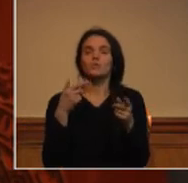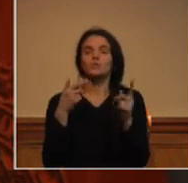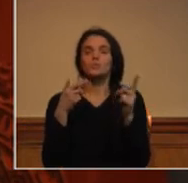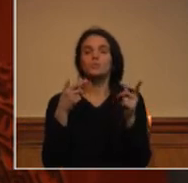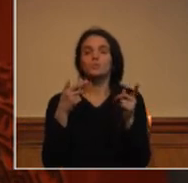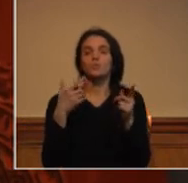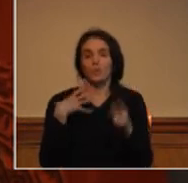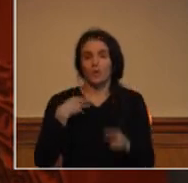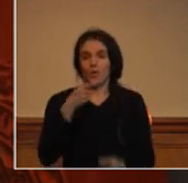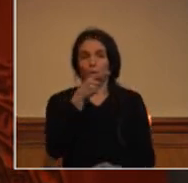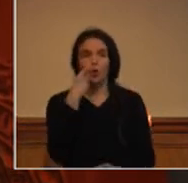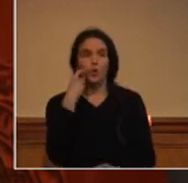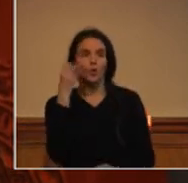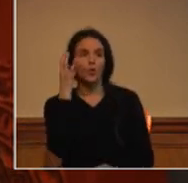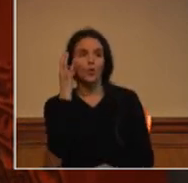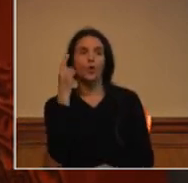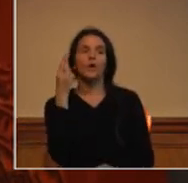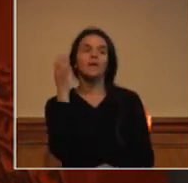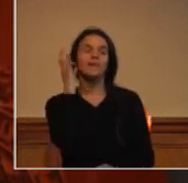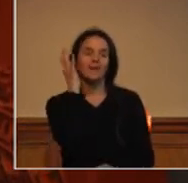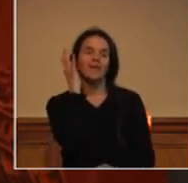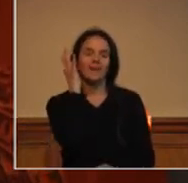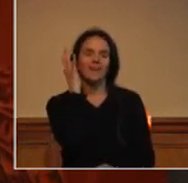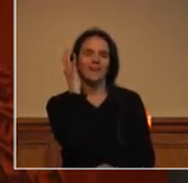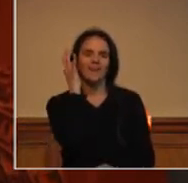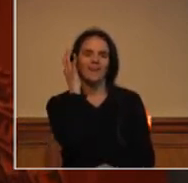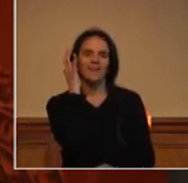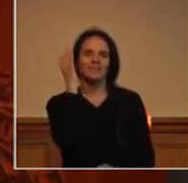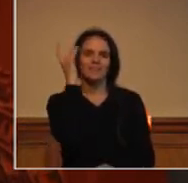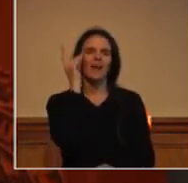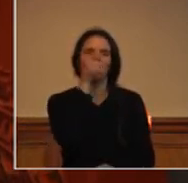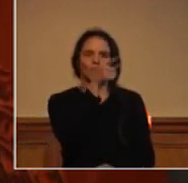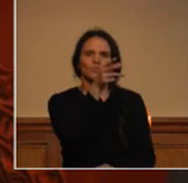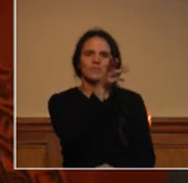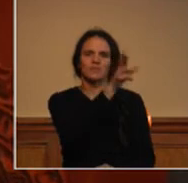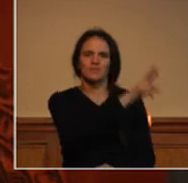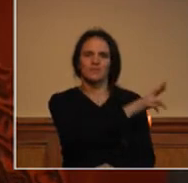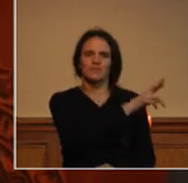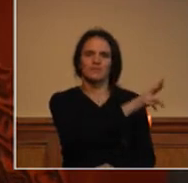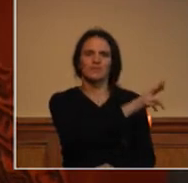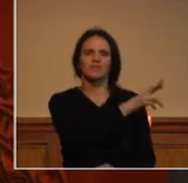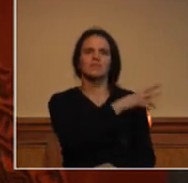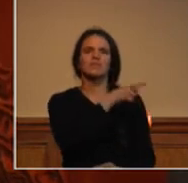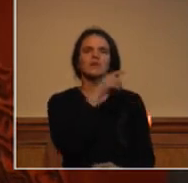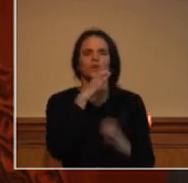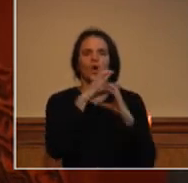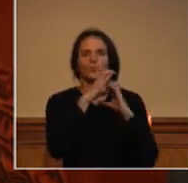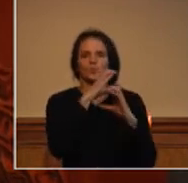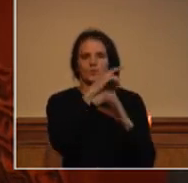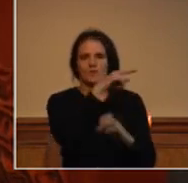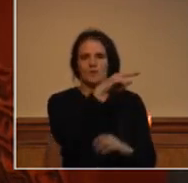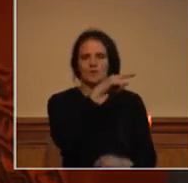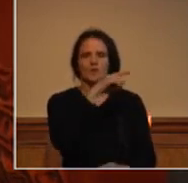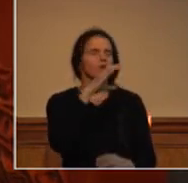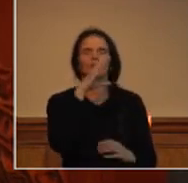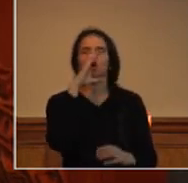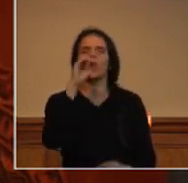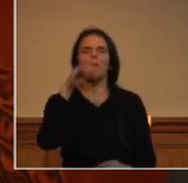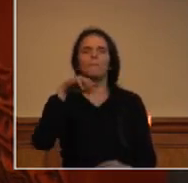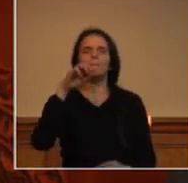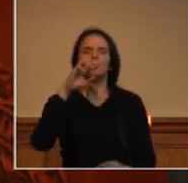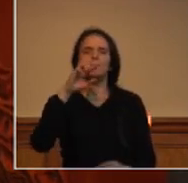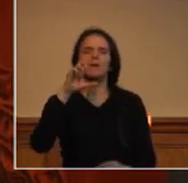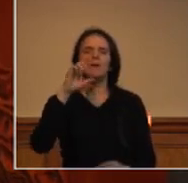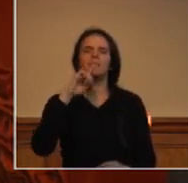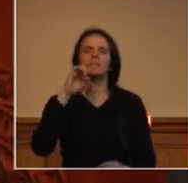¿tú tienes un niño o una niña? Tengo una niña con síndrome de Down. ¿Sí? ¿Dónde está? Y está en Complementa. Ah, fantástico. Entonces en Complementa está la